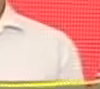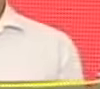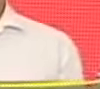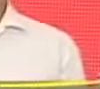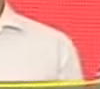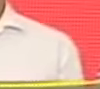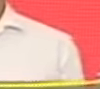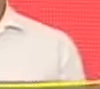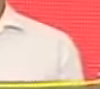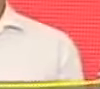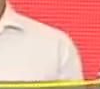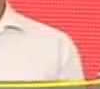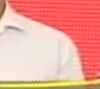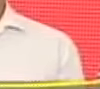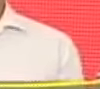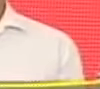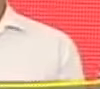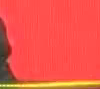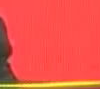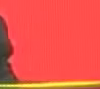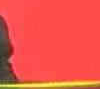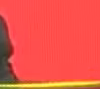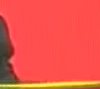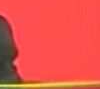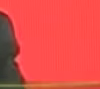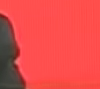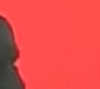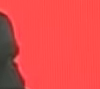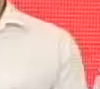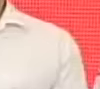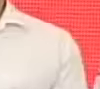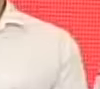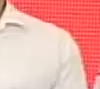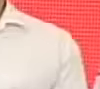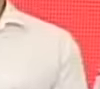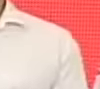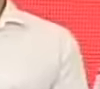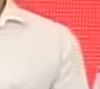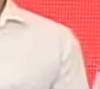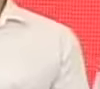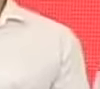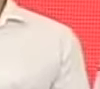presidente y comandante Daniel Ortega Saavedra de Nicaragua,